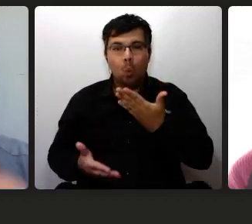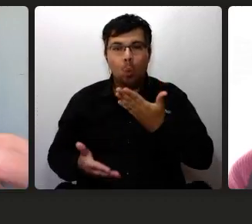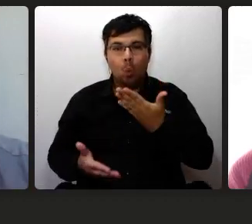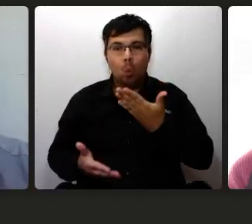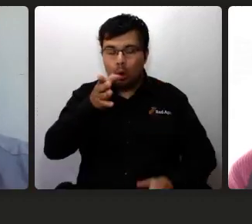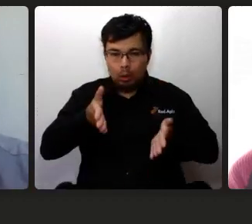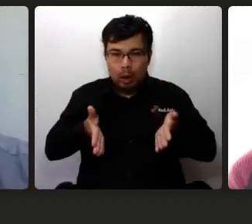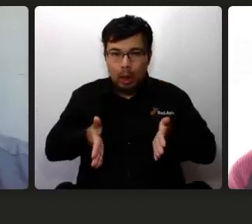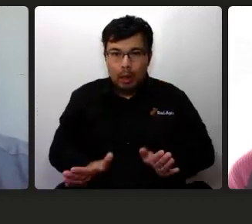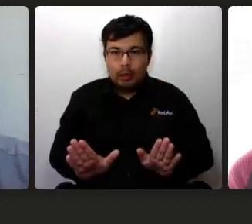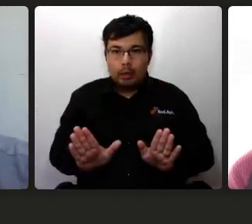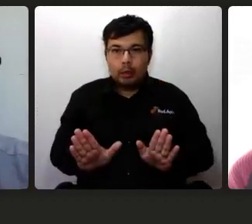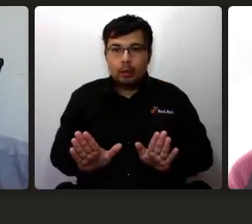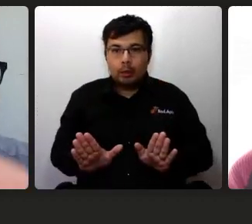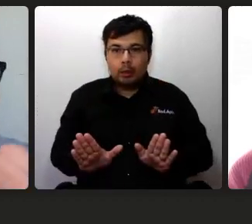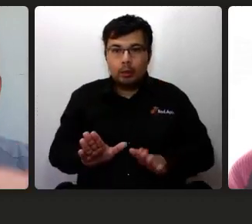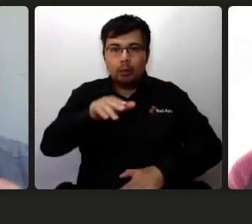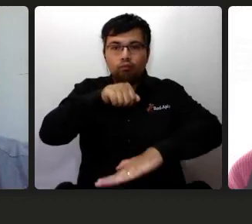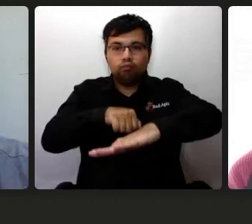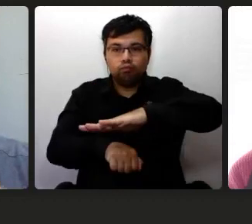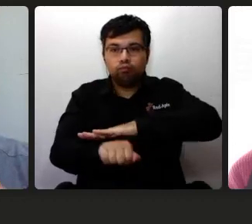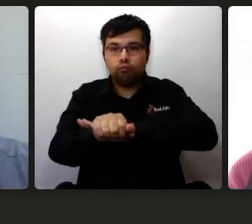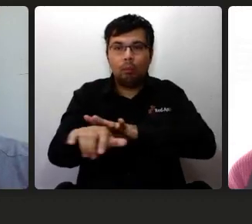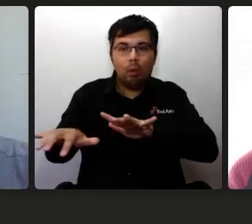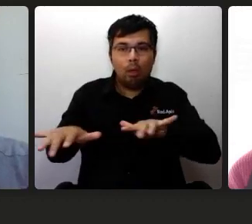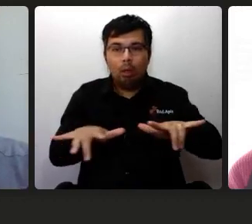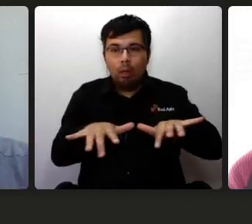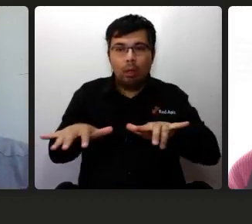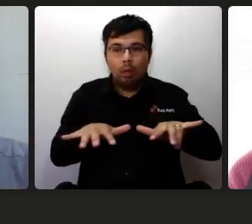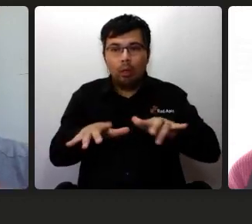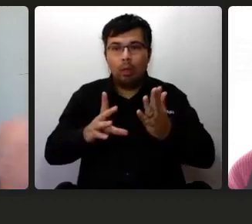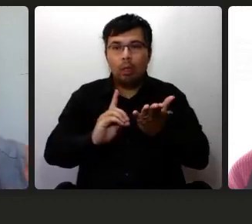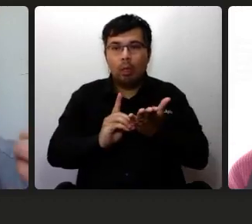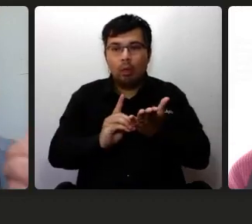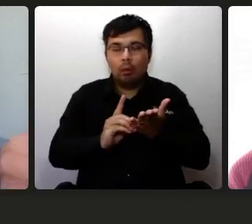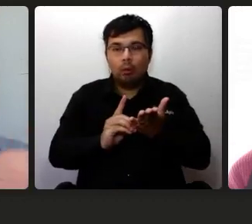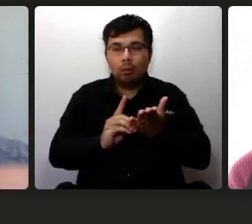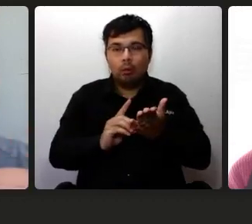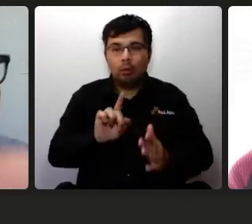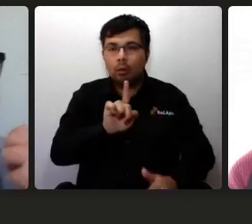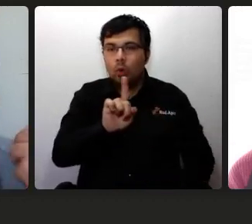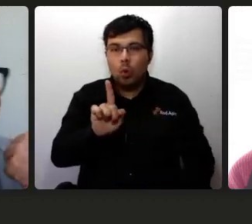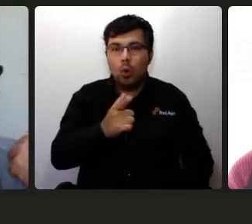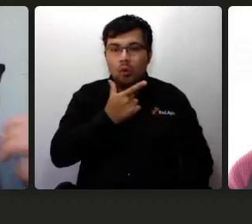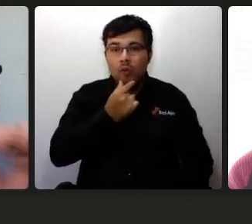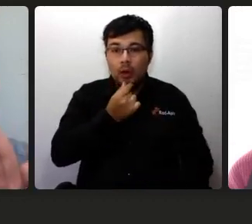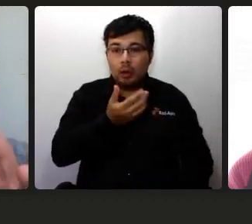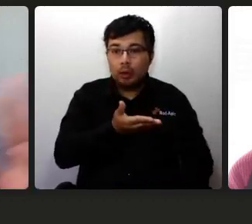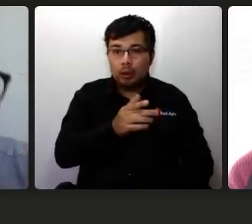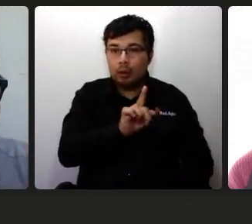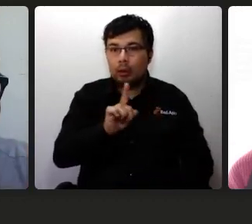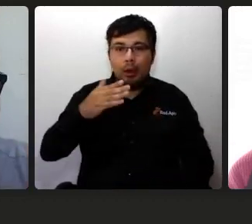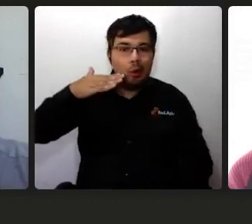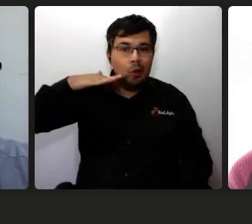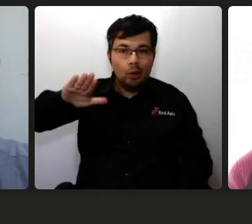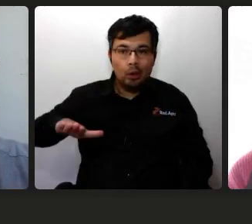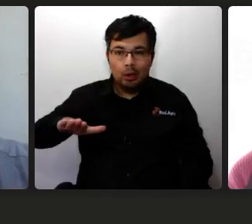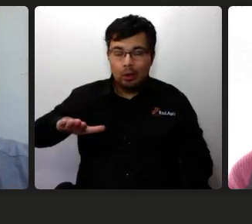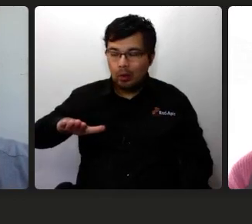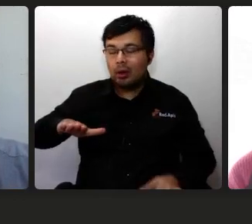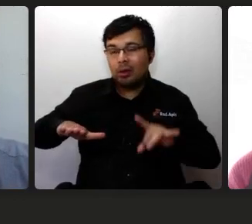digitales, no que al nativo se le sea más simple, pero los cabros, los más pequeños, cosas de ver, los que vienen con el chip incorporado, que yo al menos no